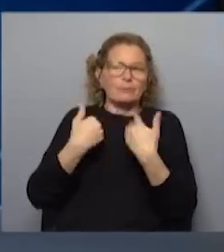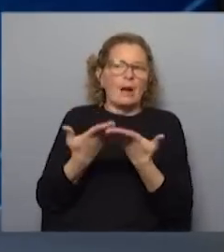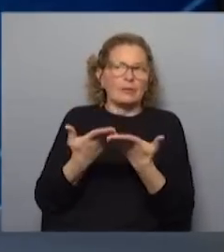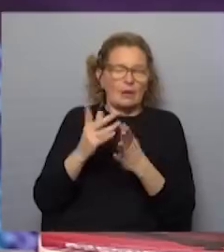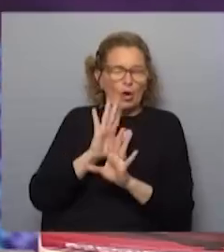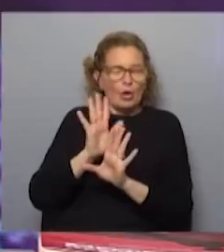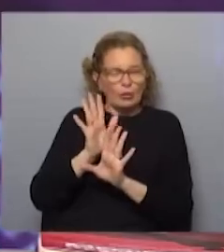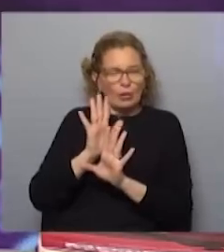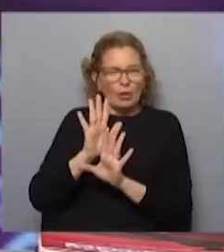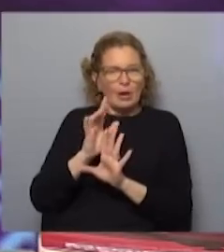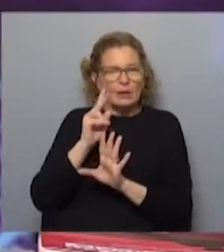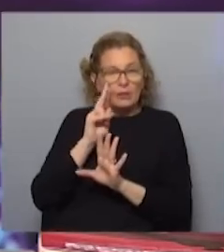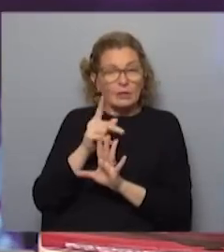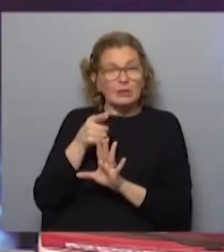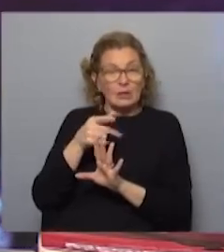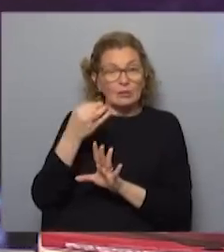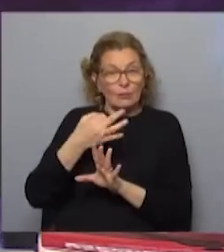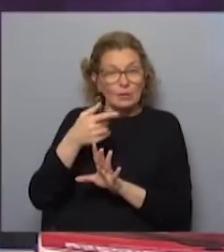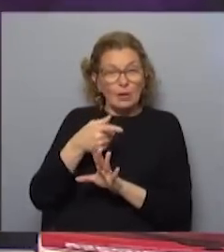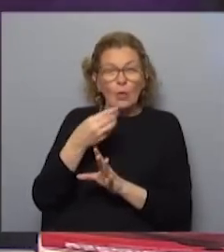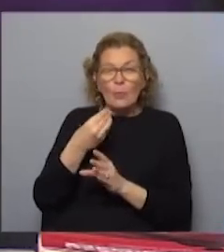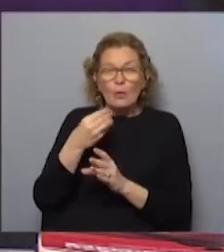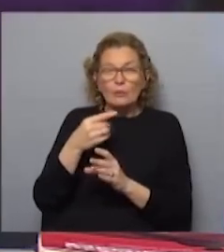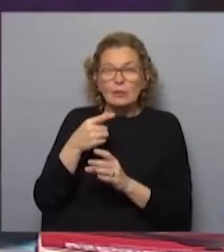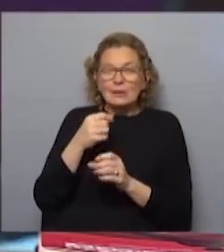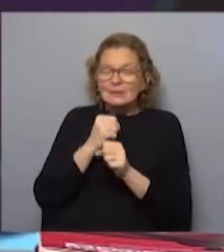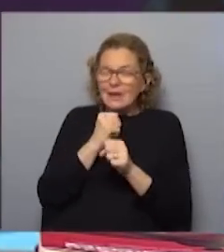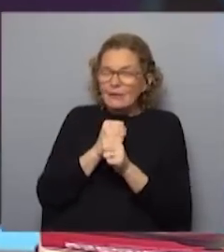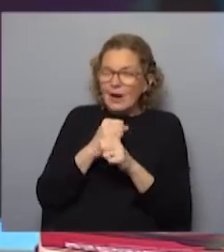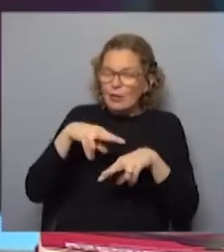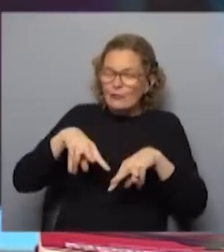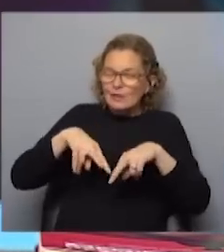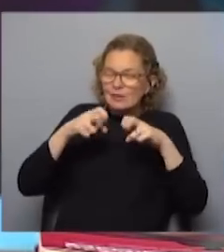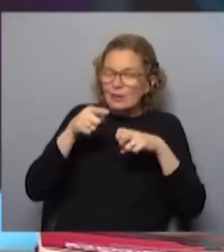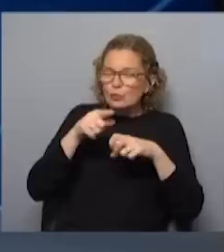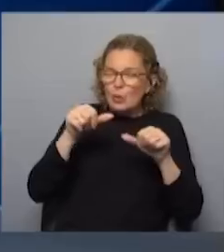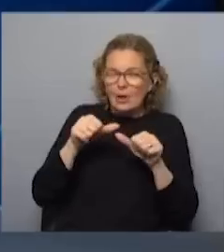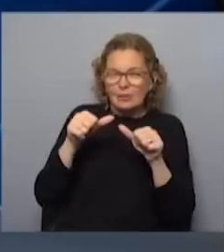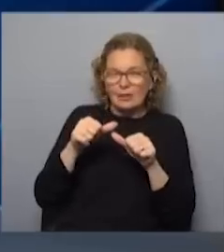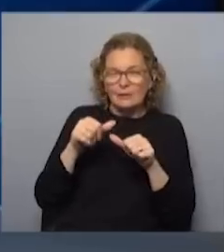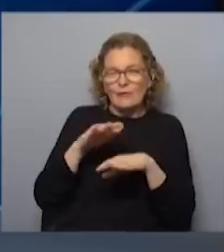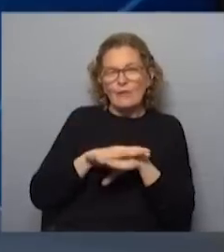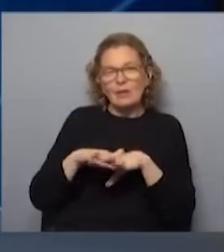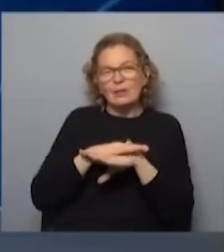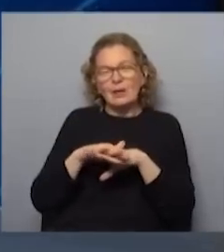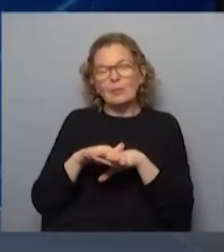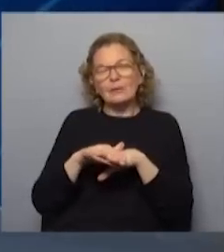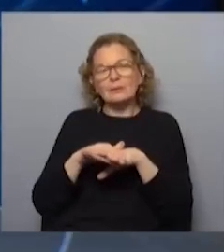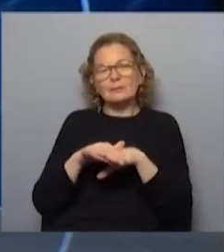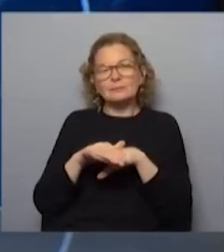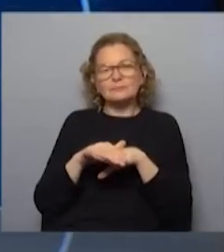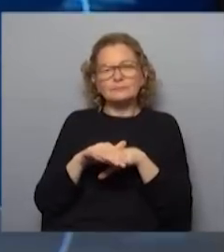hay que este Bueno a ver si estos hechos fueron así como Cómo fuese ese laburo de investigación que tú tuviste que hacer también básicamente en